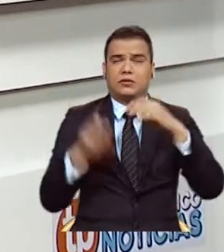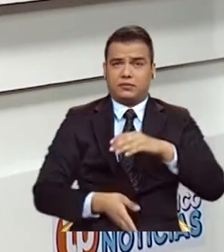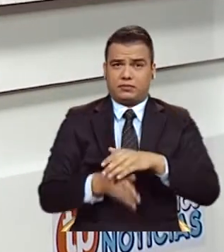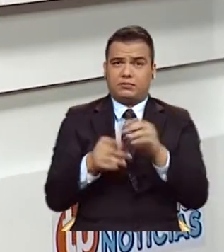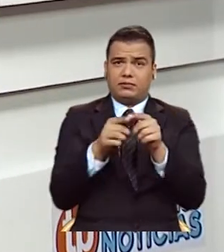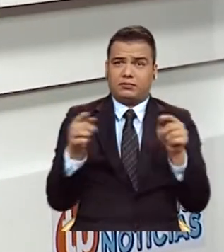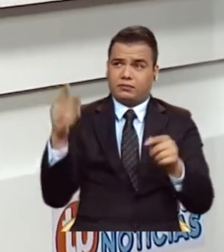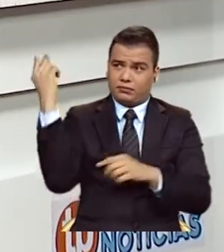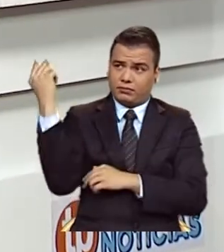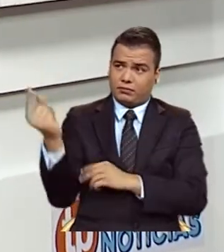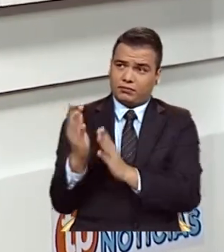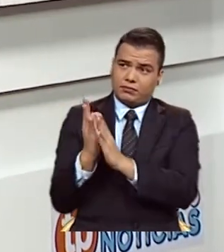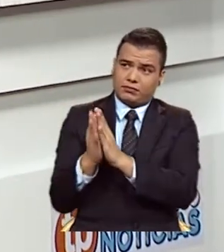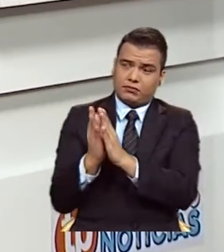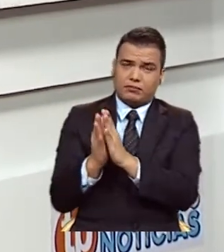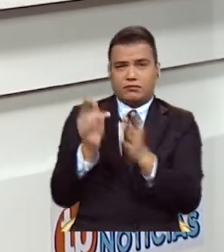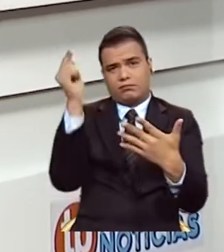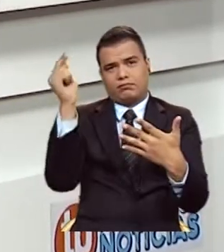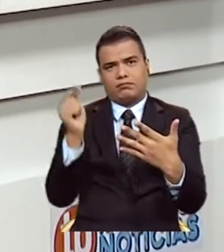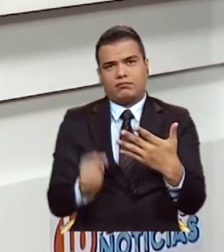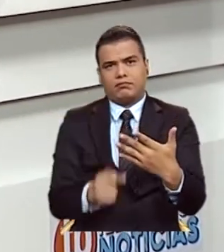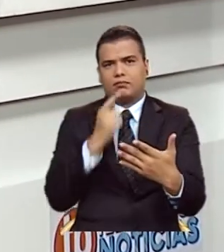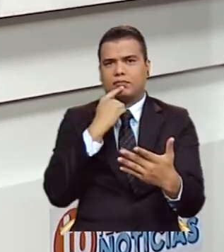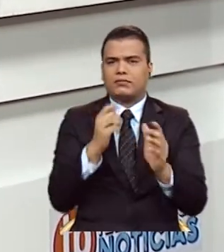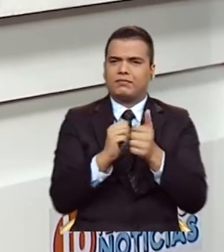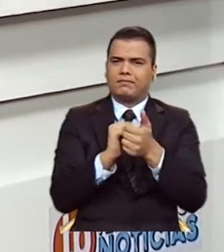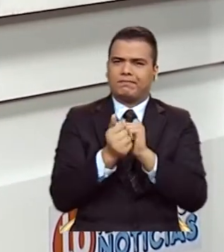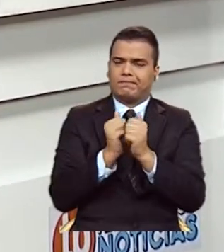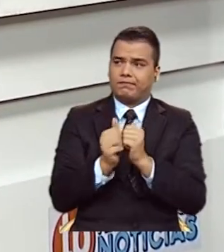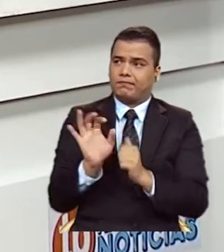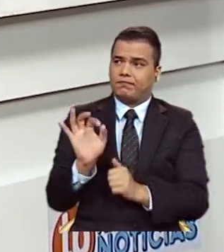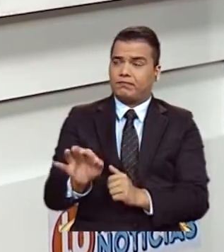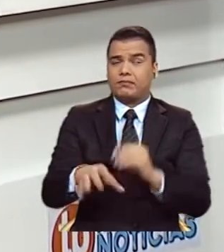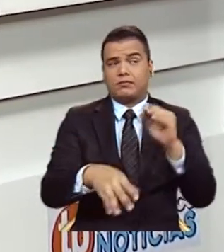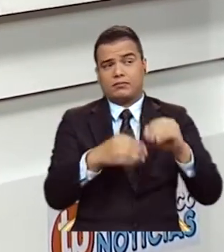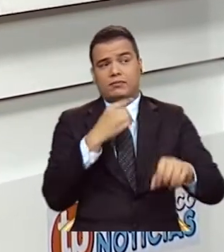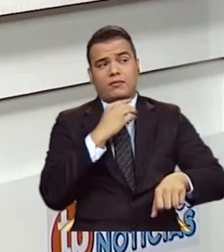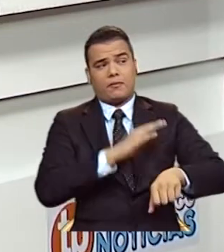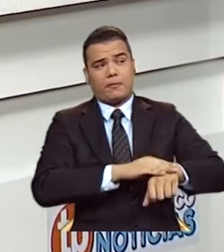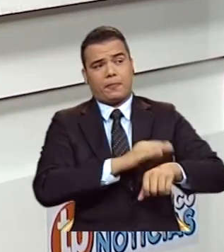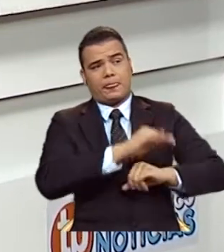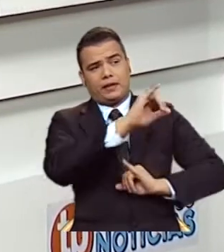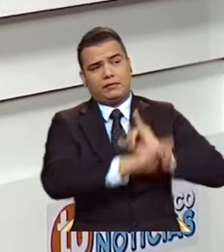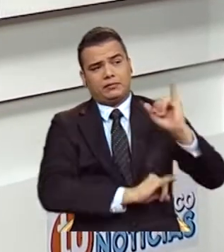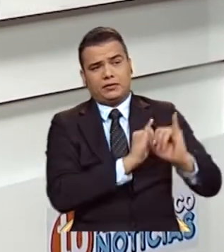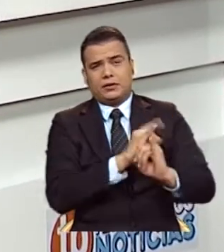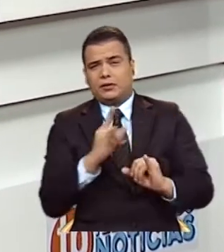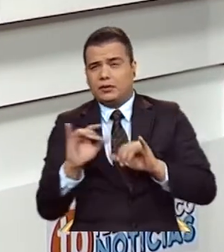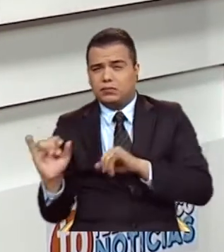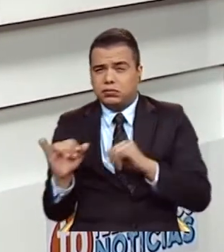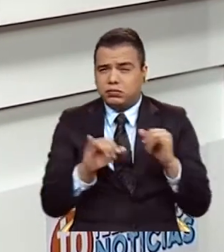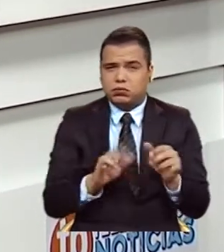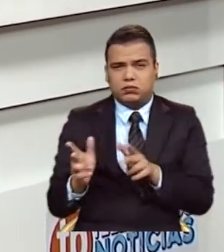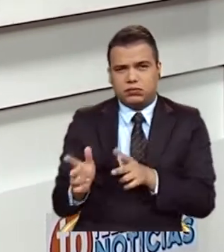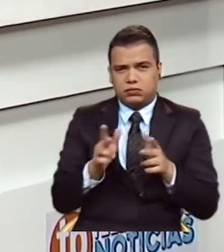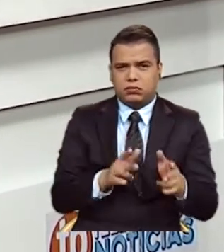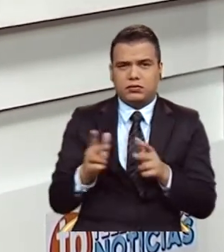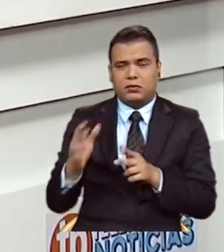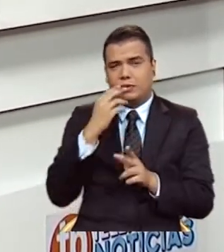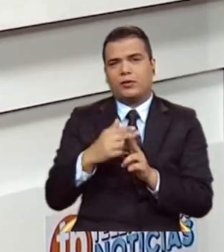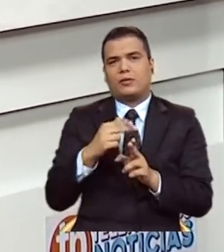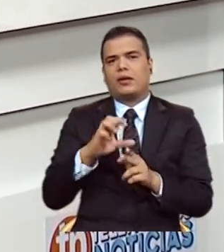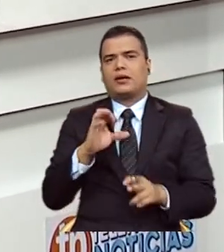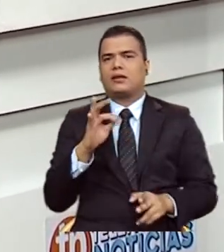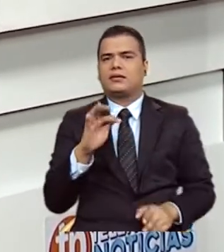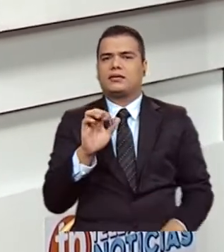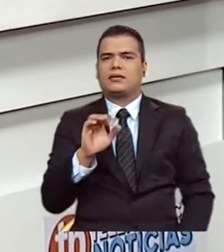Jaime Orlando, nos trae todo el paquete de información deportiva. Le comento que a nivel internacional en ciclismo, Esteban Chávez es segundo, y a nivel